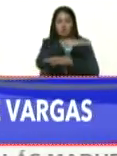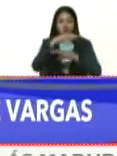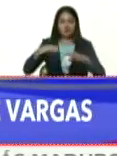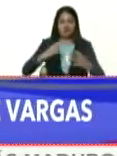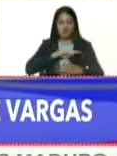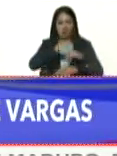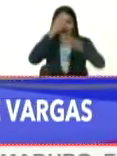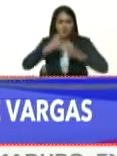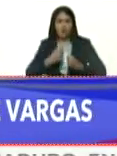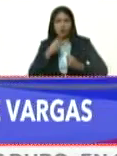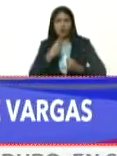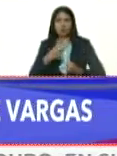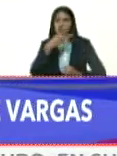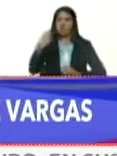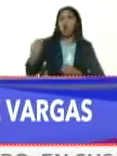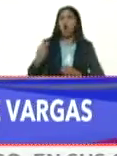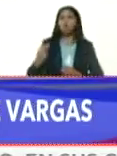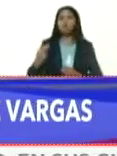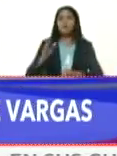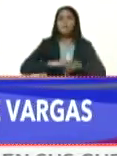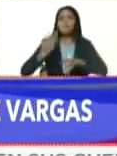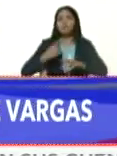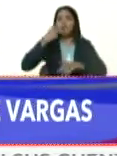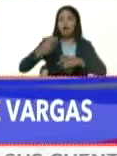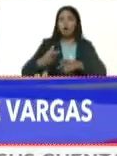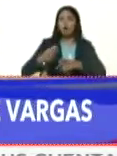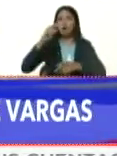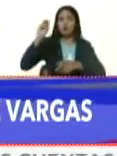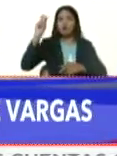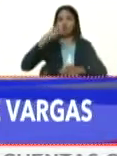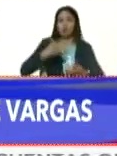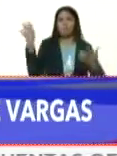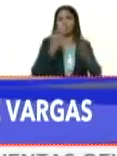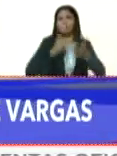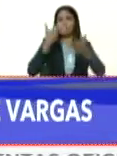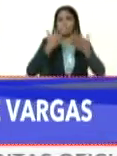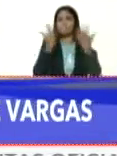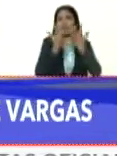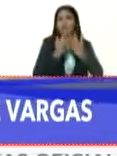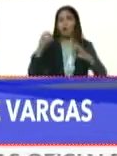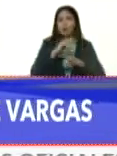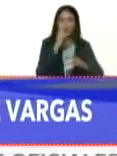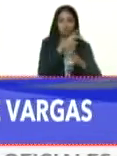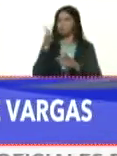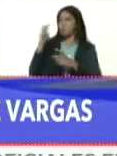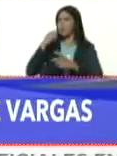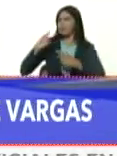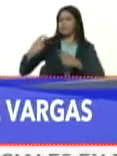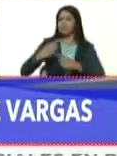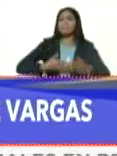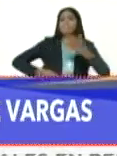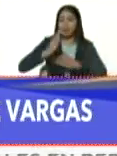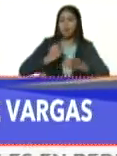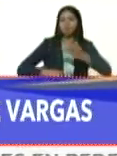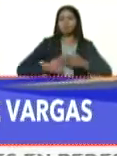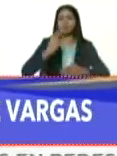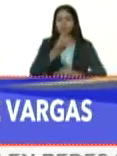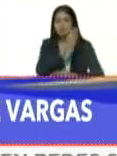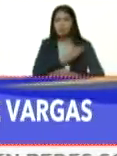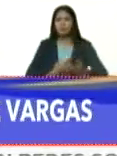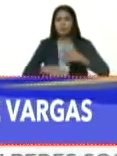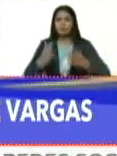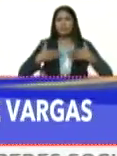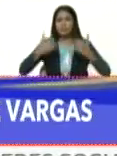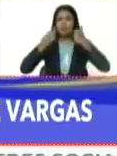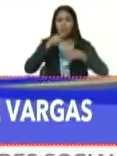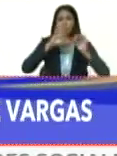cepa, le dice: no, mi general, es que aún Rondón no ha peleado. Y Bolívar se voltea y le dice: vaya, coronel, salve